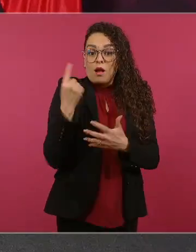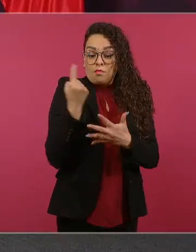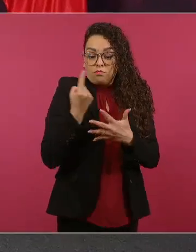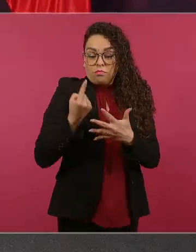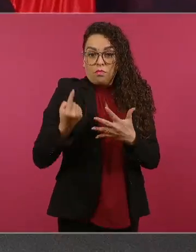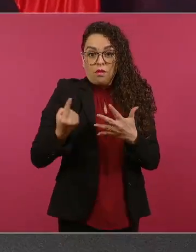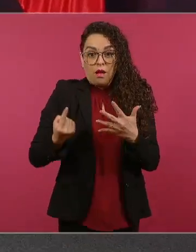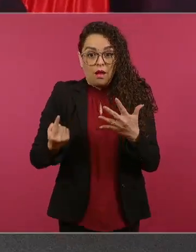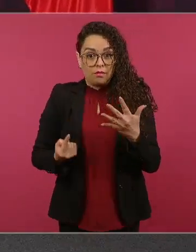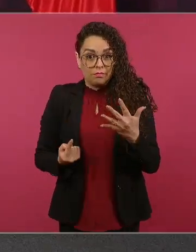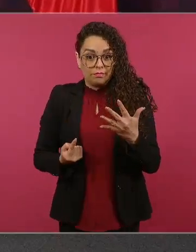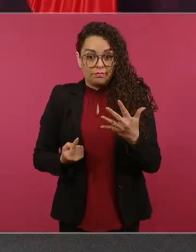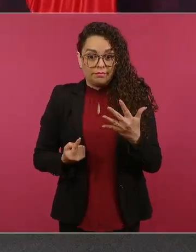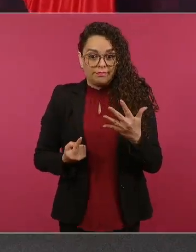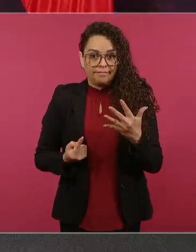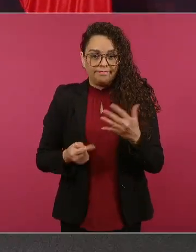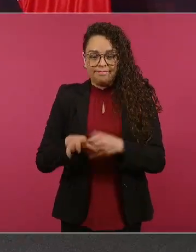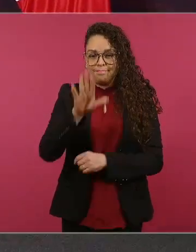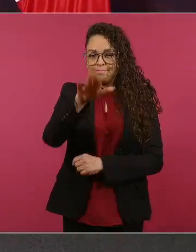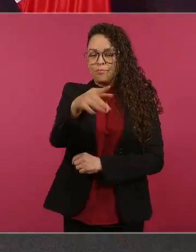Miren, miren esto.